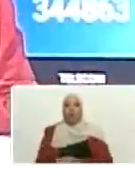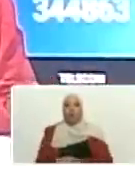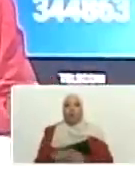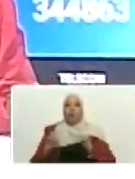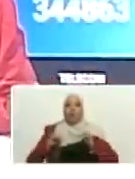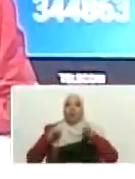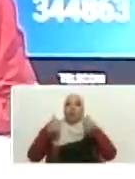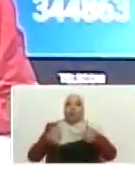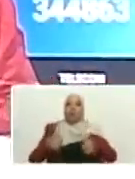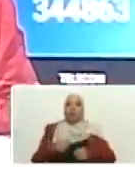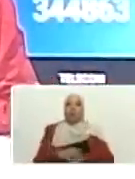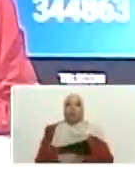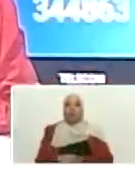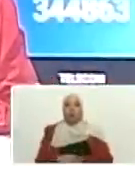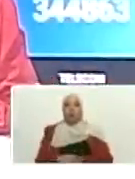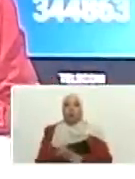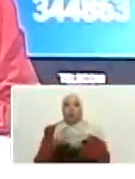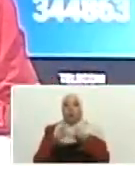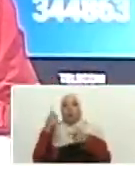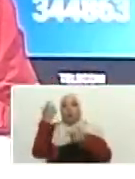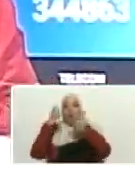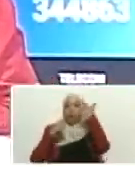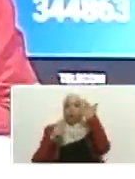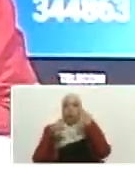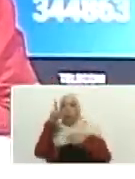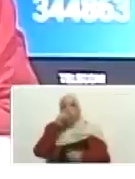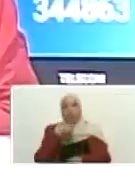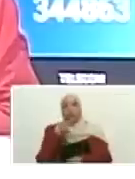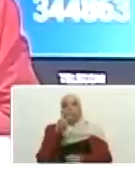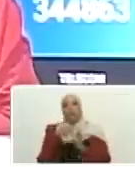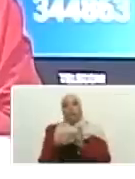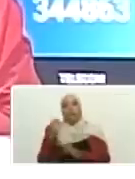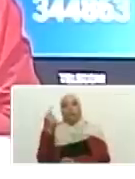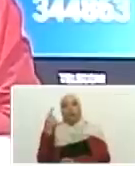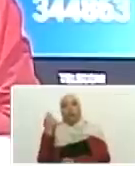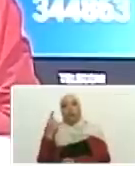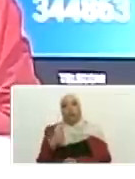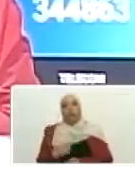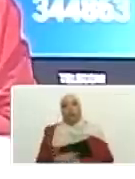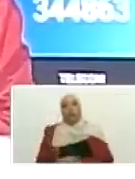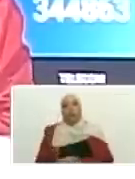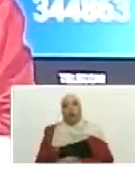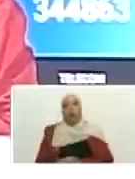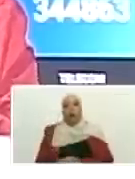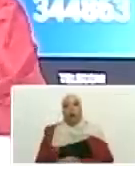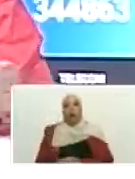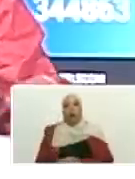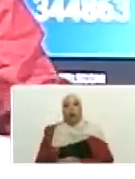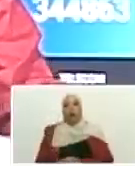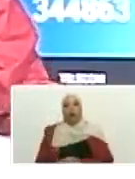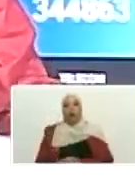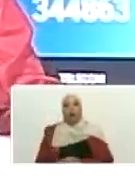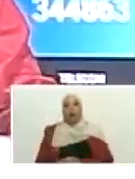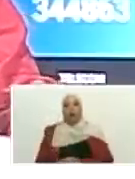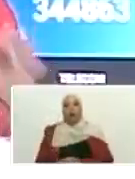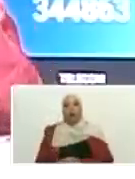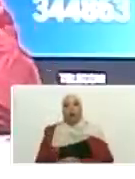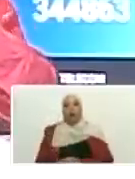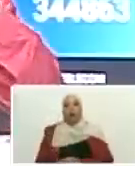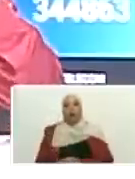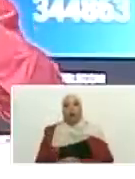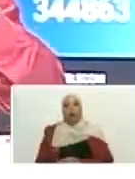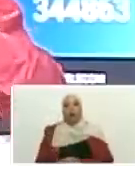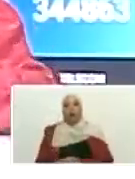comenzaron. Pero el comandante Chávez en el año 2011 diseñó una escala superior.